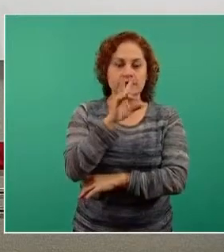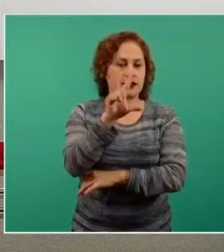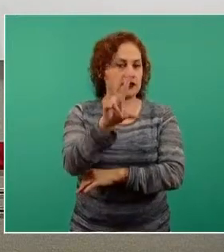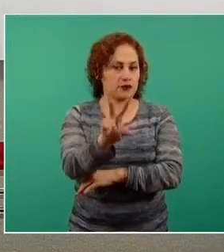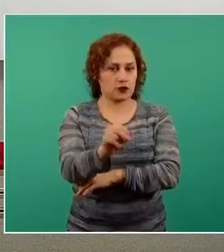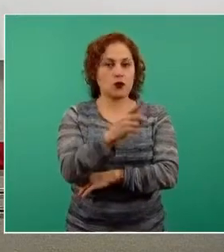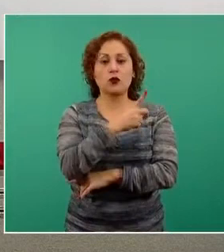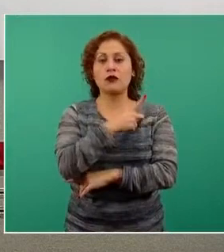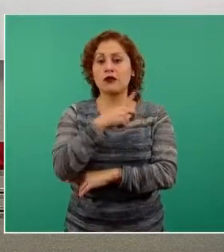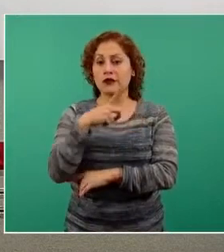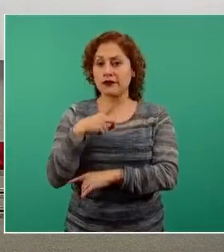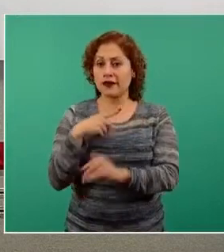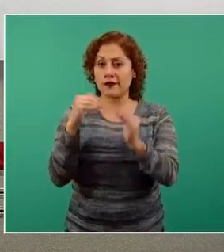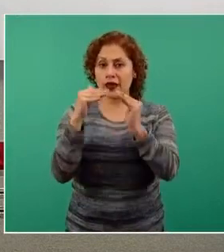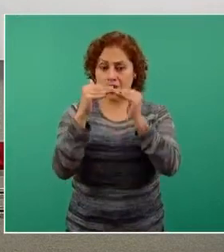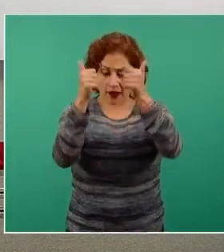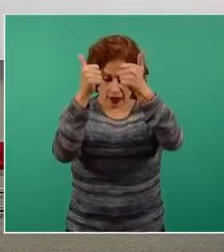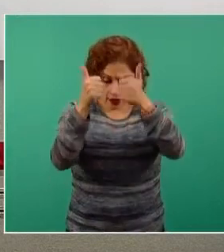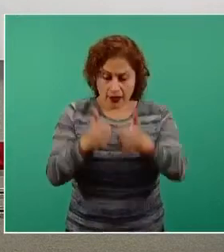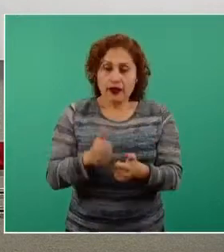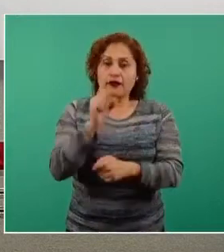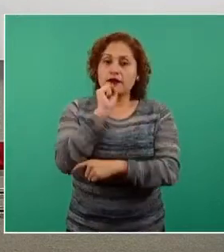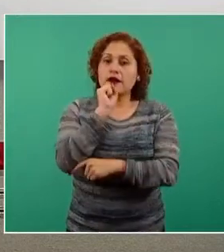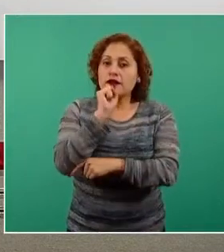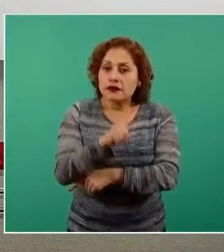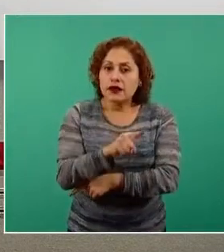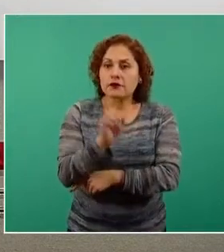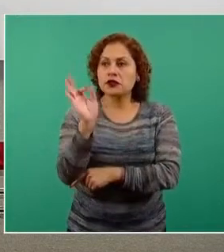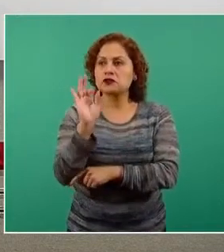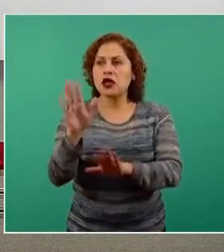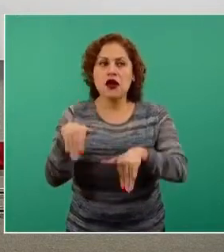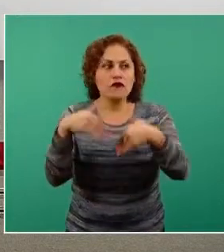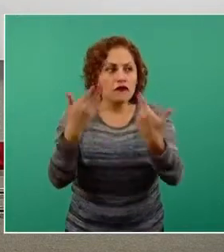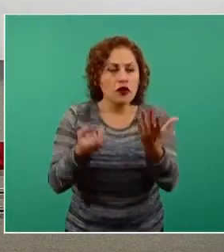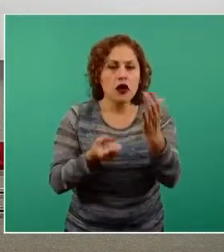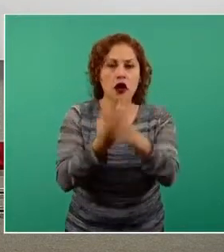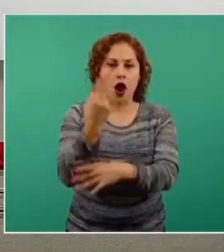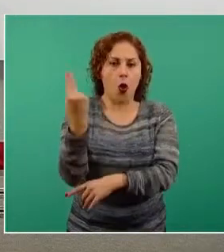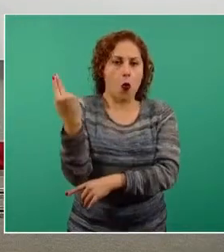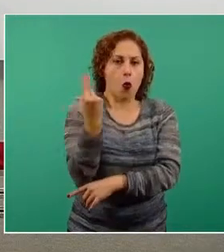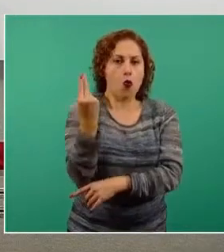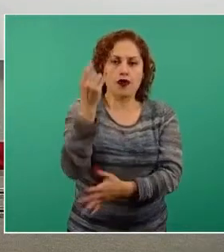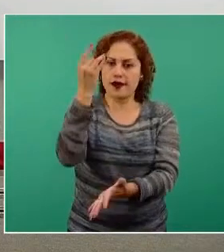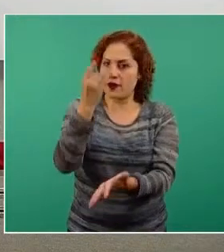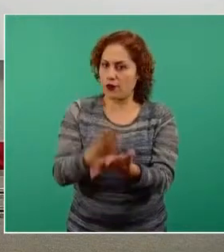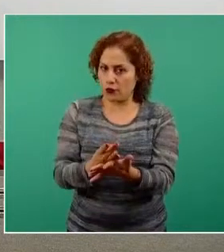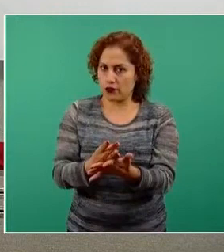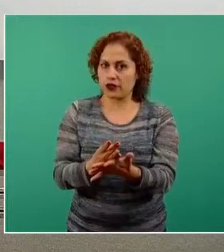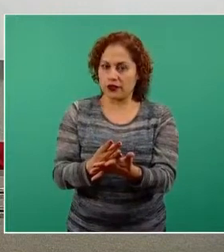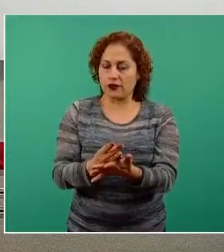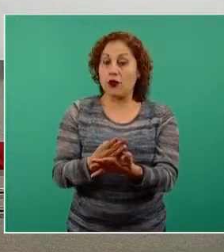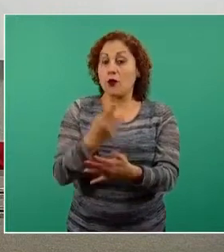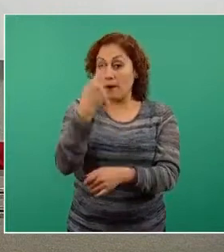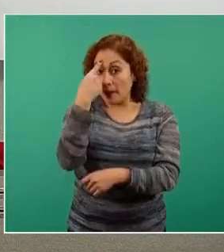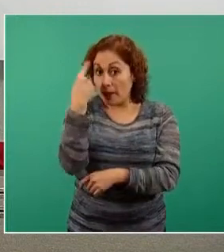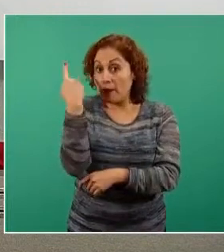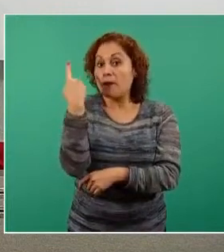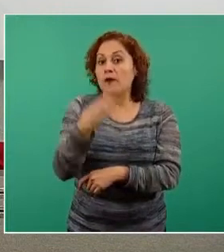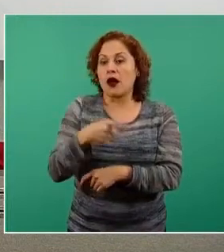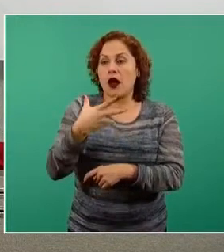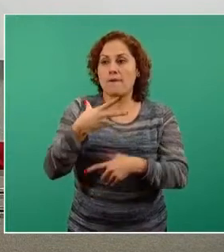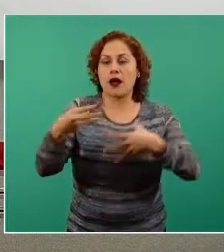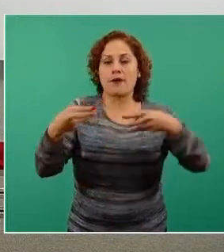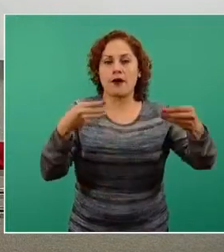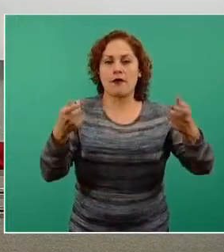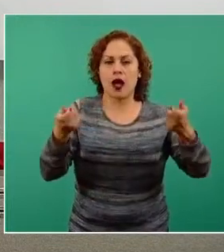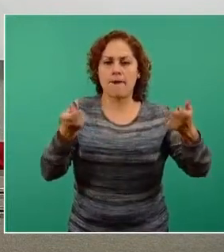es importante para poder seguir manteniendo este descenso que tenemos en el número de casos y fortaleciendo las